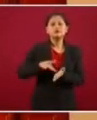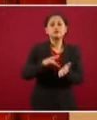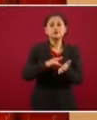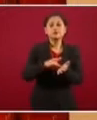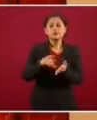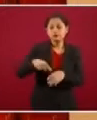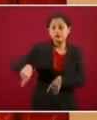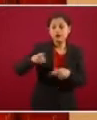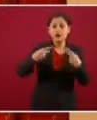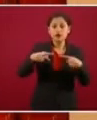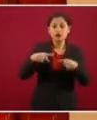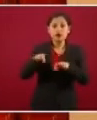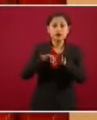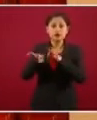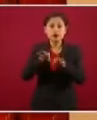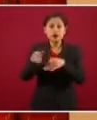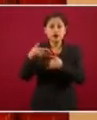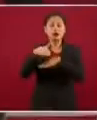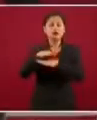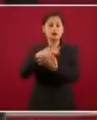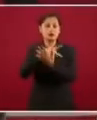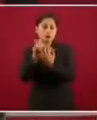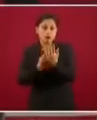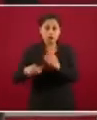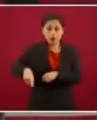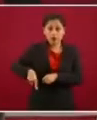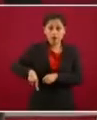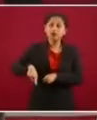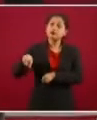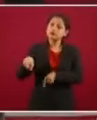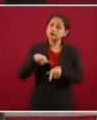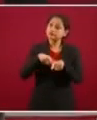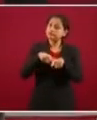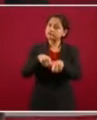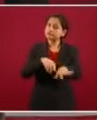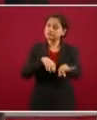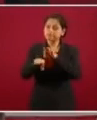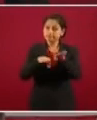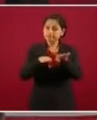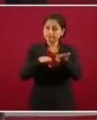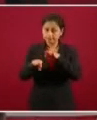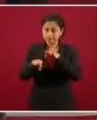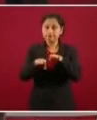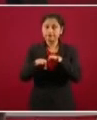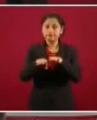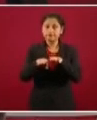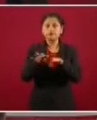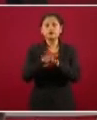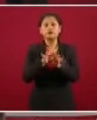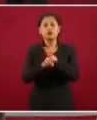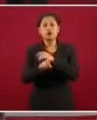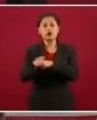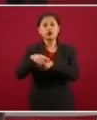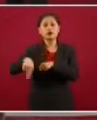claro cuando hemos dicho que para todo el gobierno, para todos los elementos accesorios, pero no para la